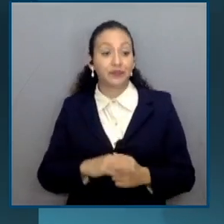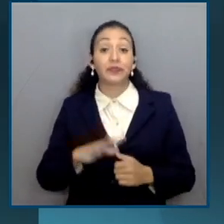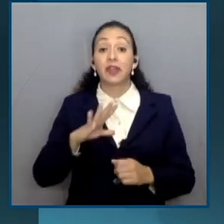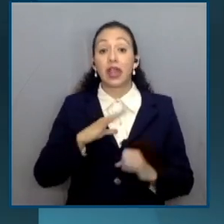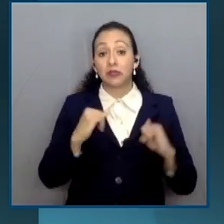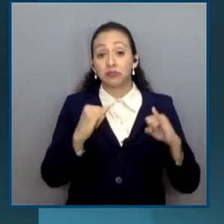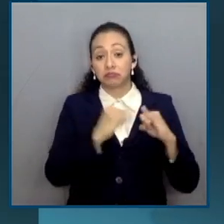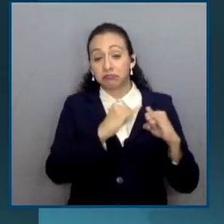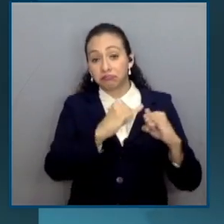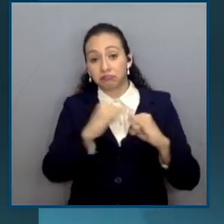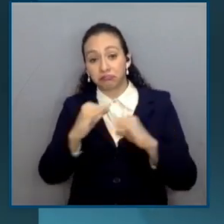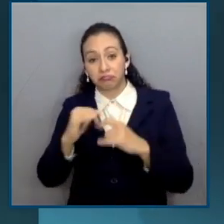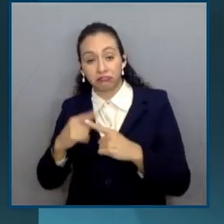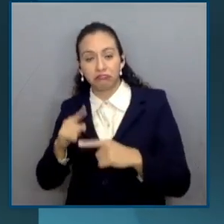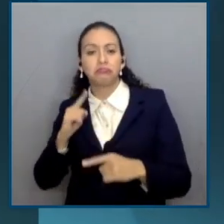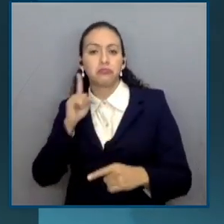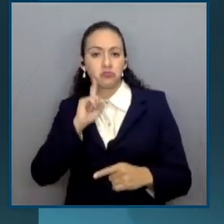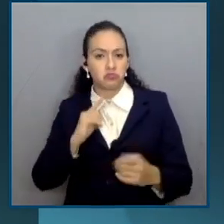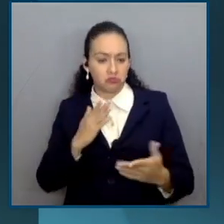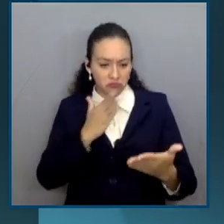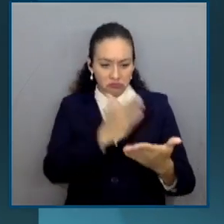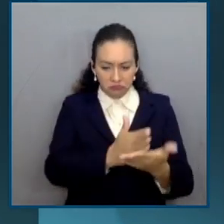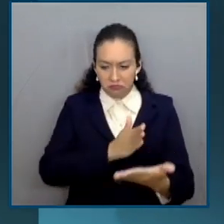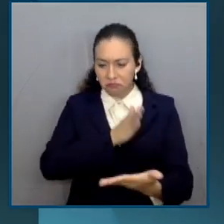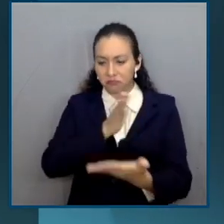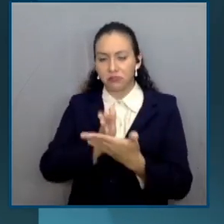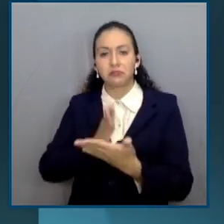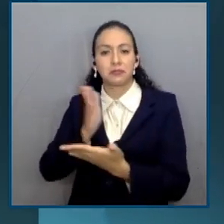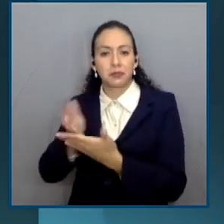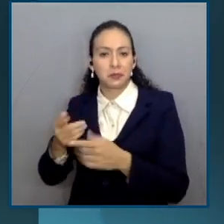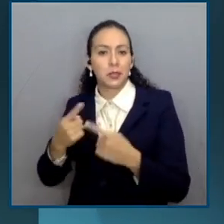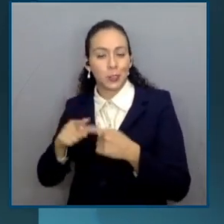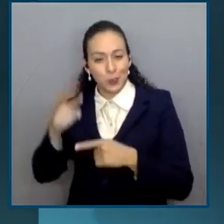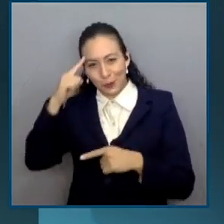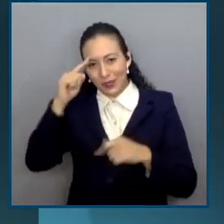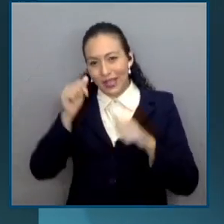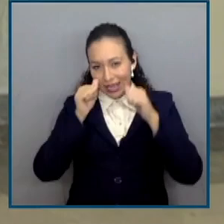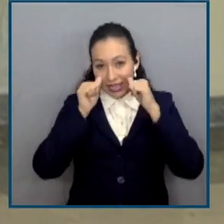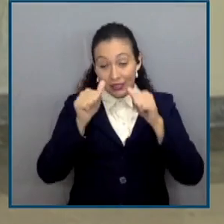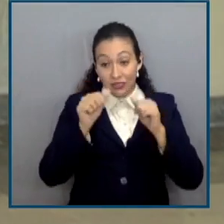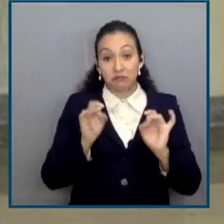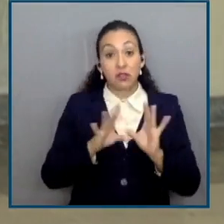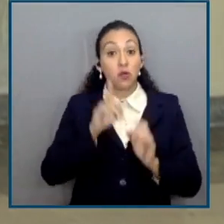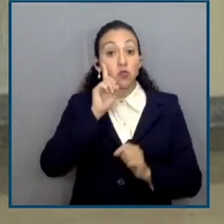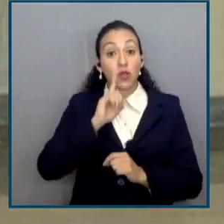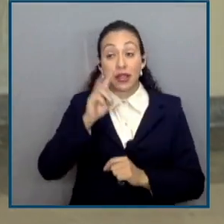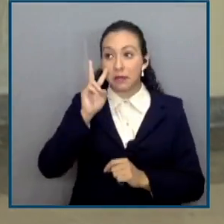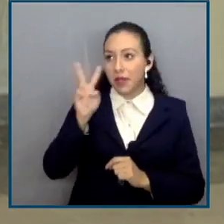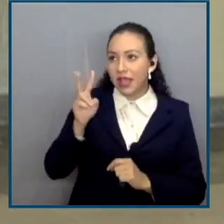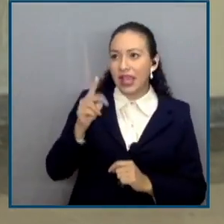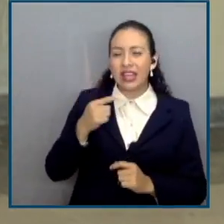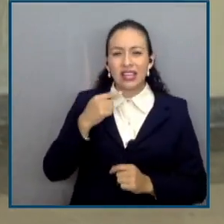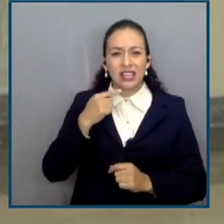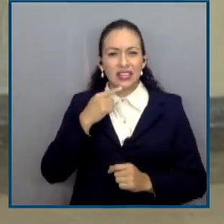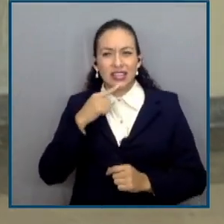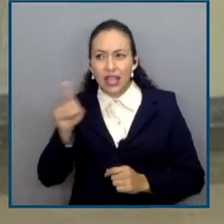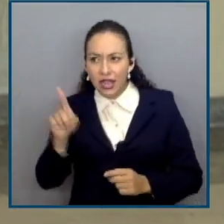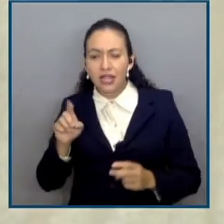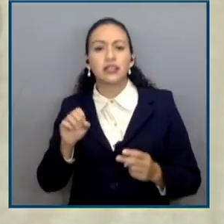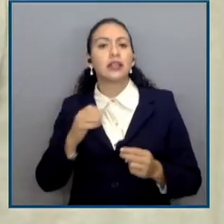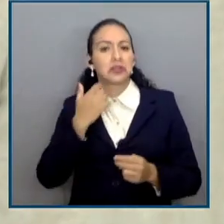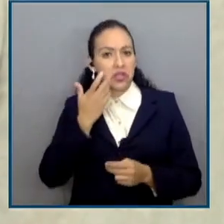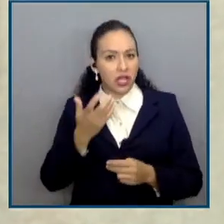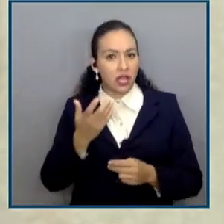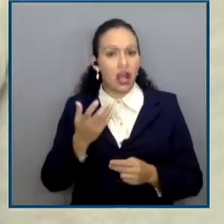autoridades correspondientes o a las instancias competentes para denunciar actos u omisiones que constituyan un delito o